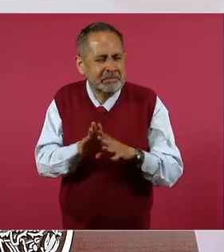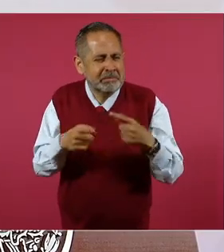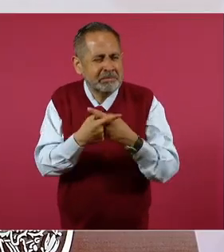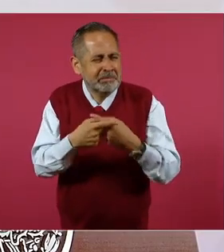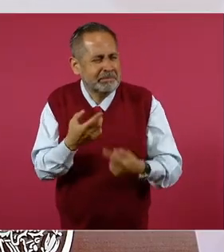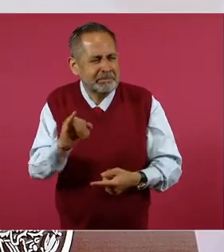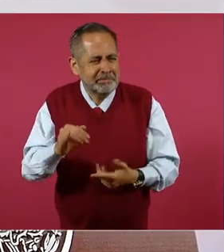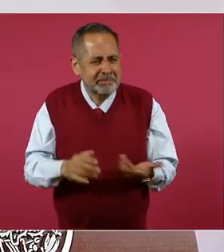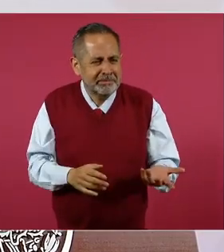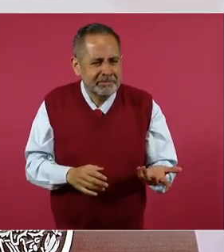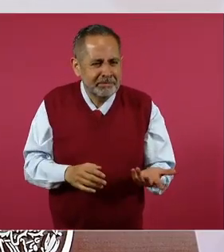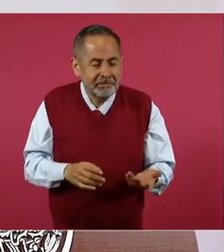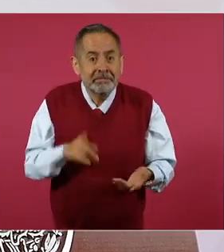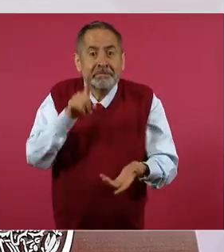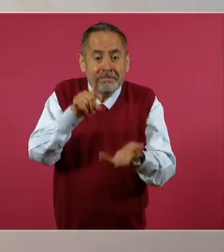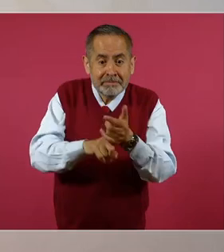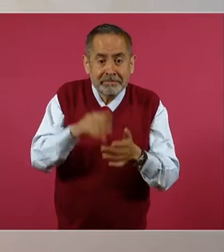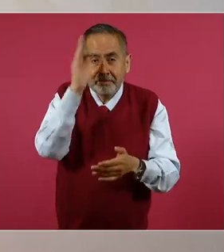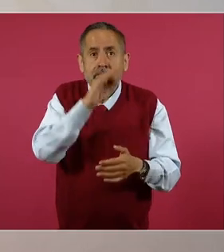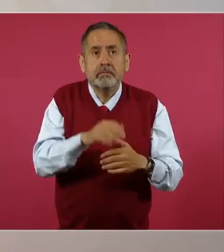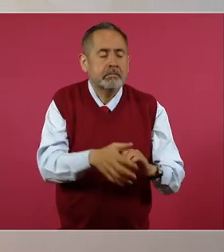¿Y quién no nos dimos la paz